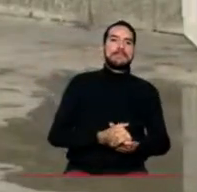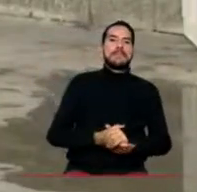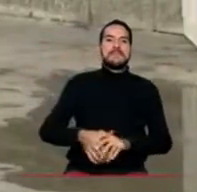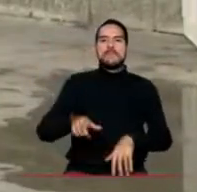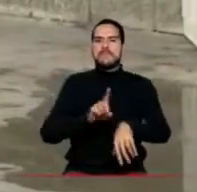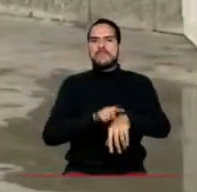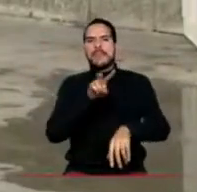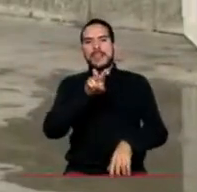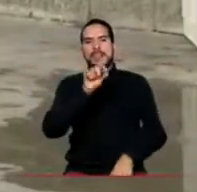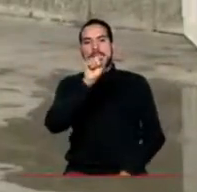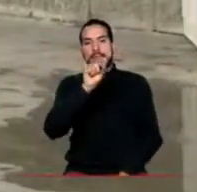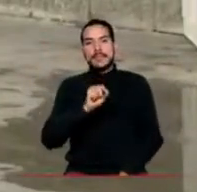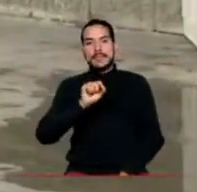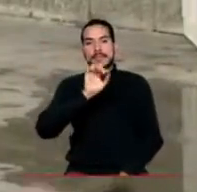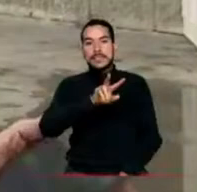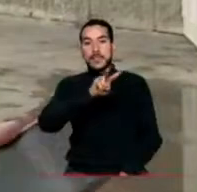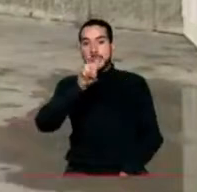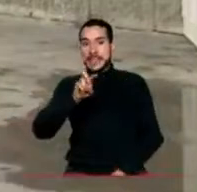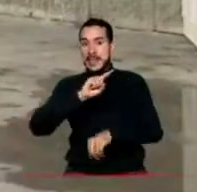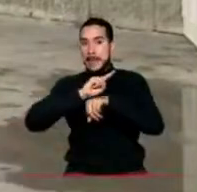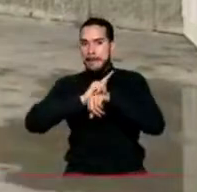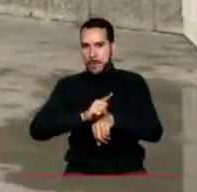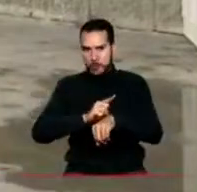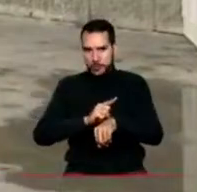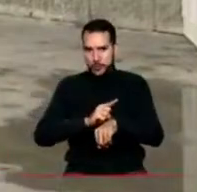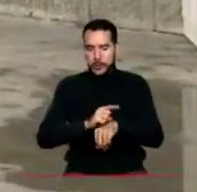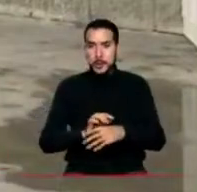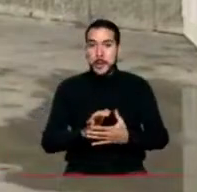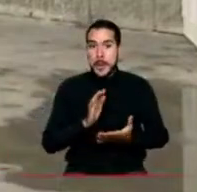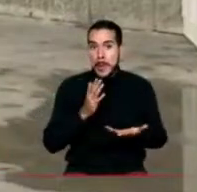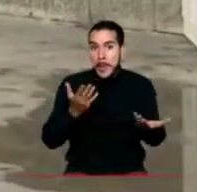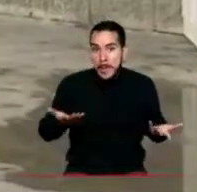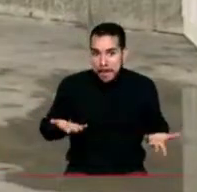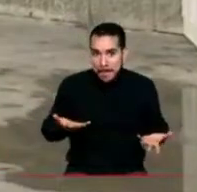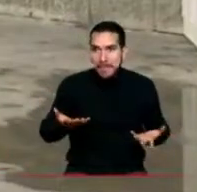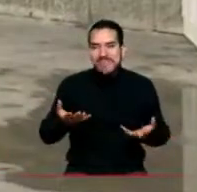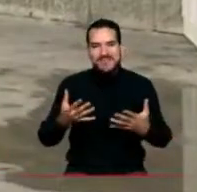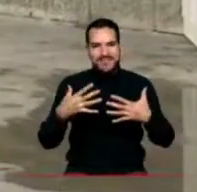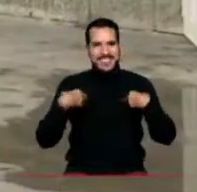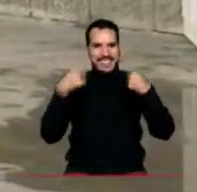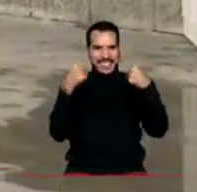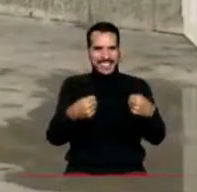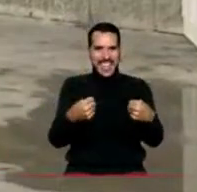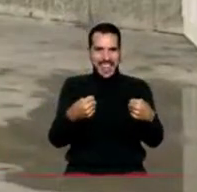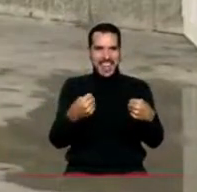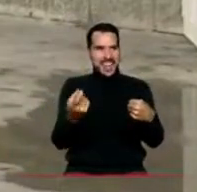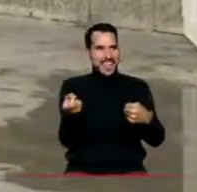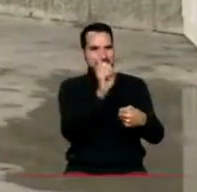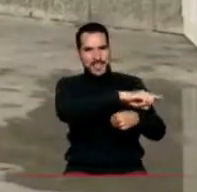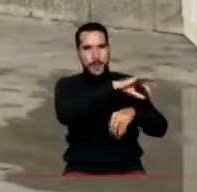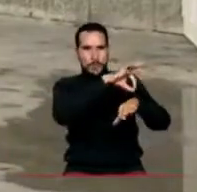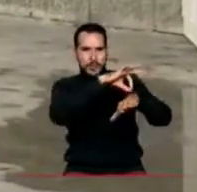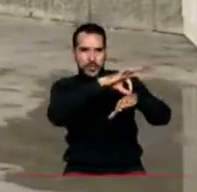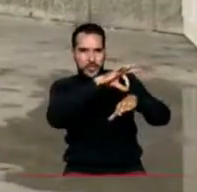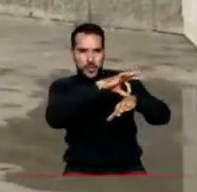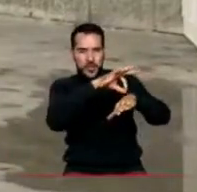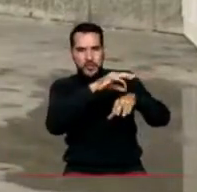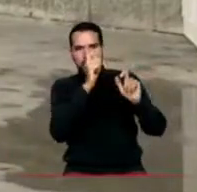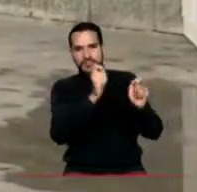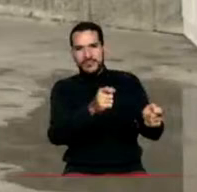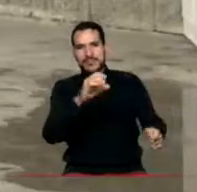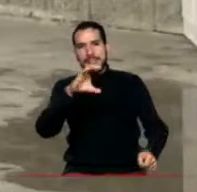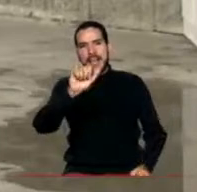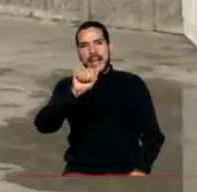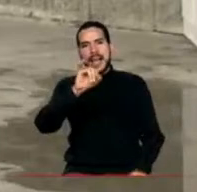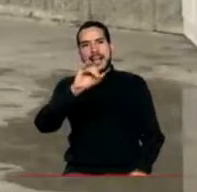Siete de la mañana, 57 minutos, vamos a ir a la sede de la Fundación Educativa Caicedo y Cuero, que es el operador